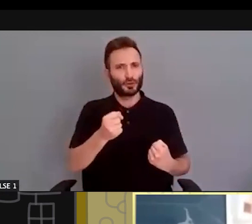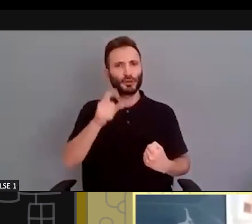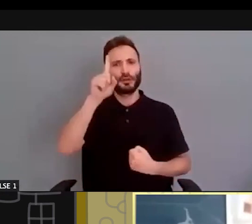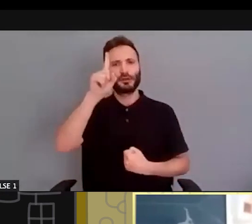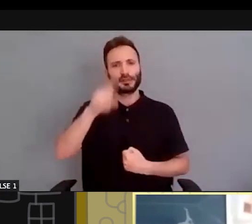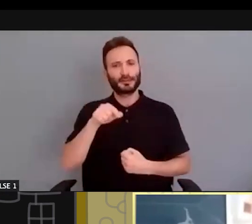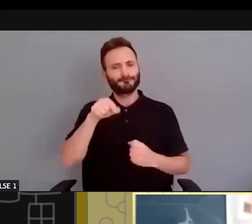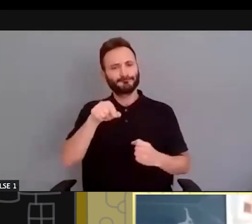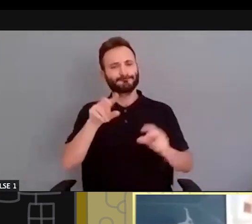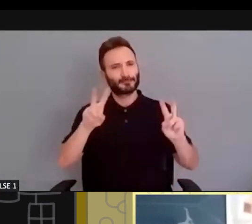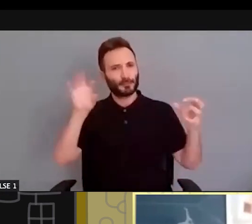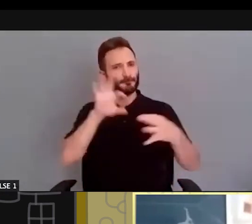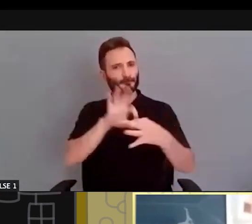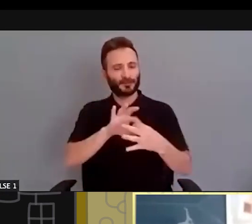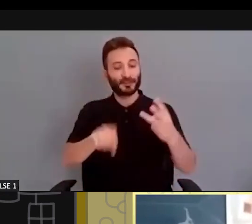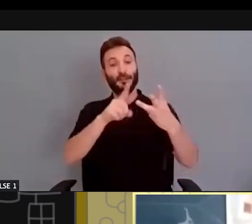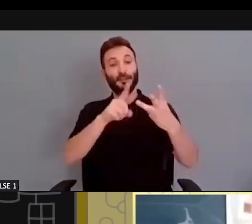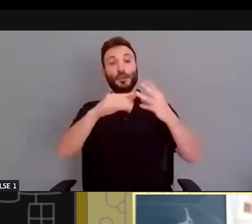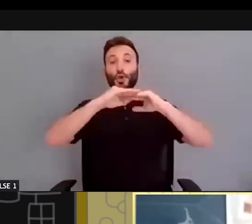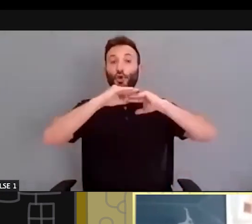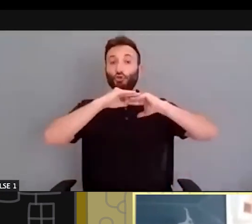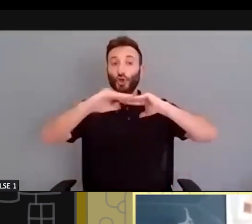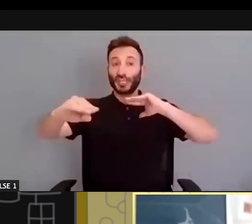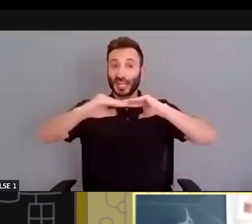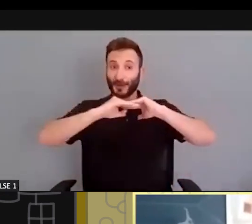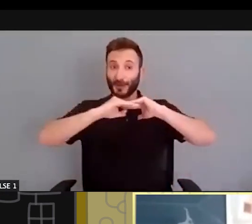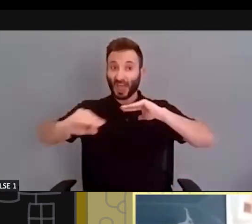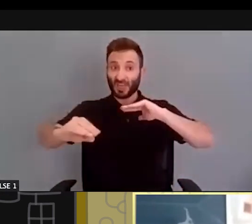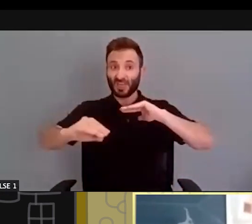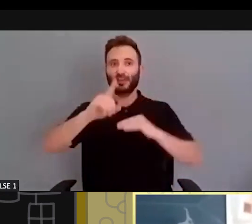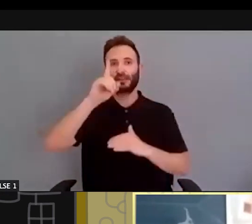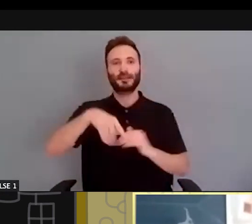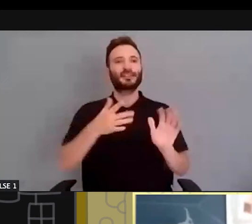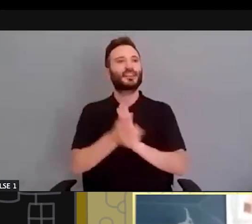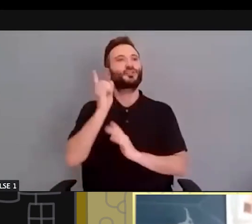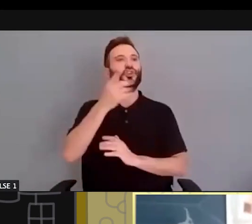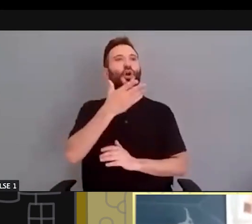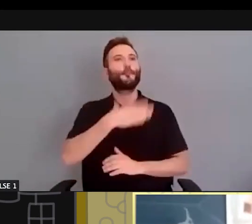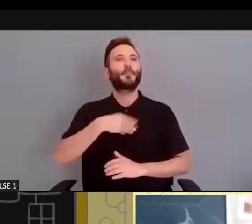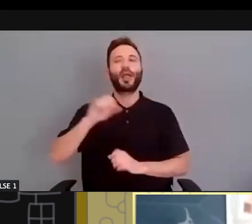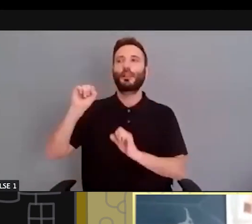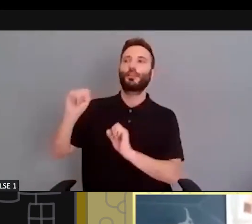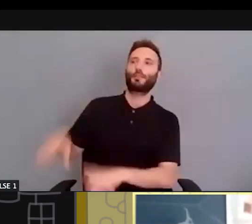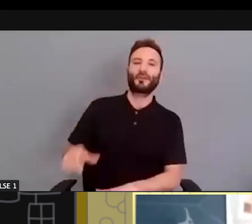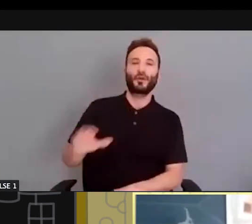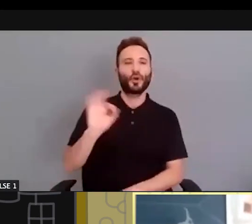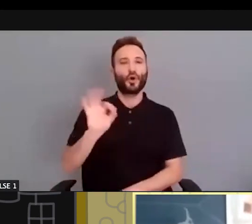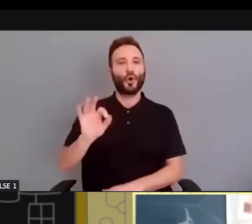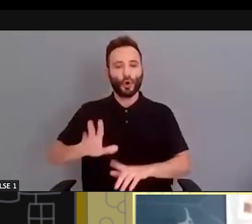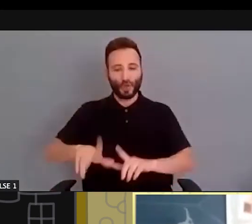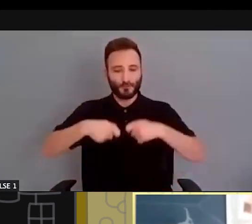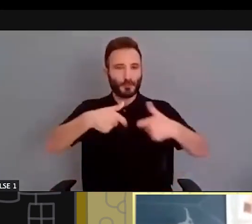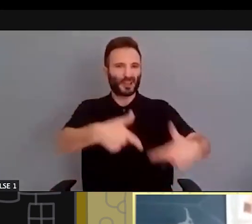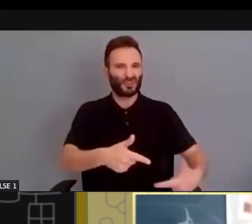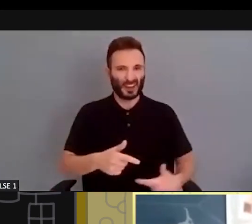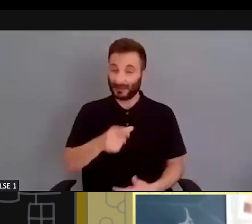tema. La sostenibilidad no es solo no tirar papeles, ahorrar agua o tener una toalla que no la tires al suelo. Esto no sirve